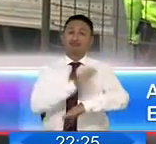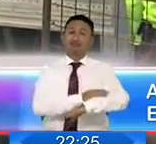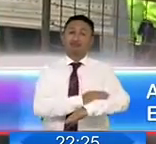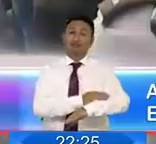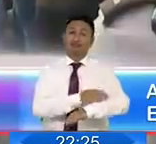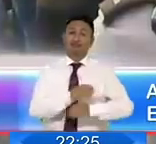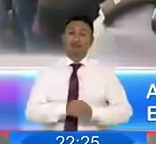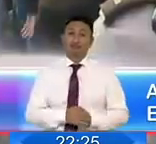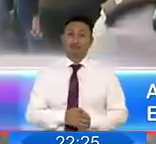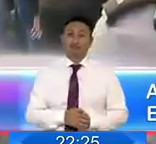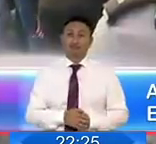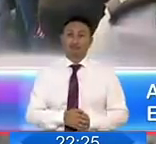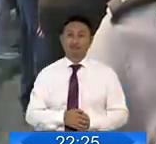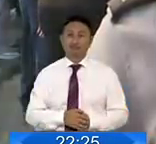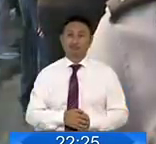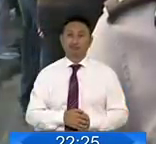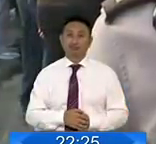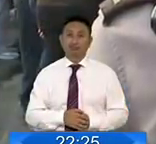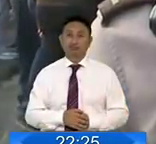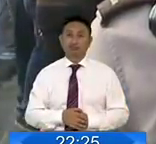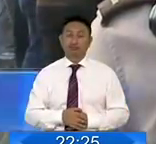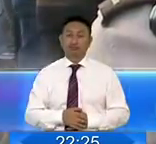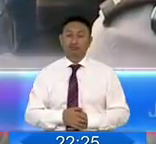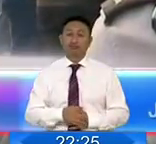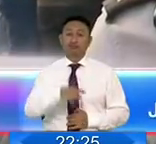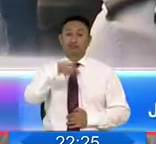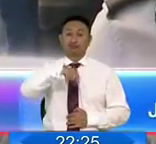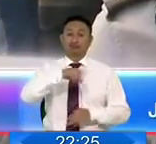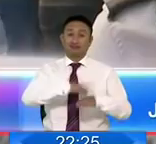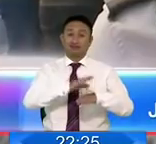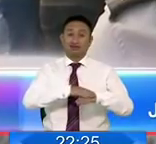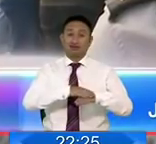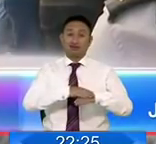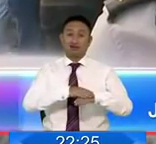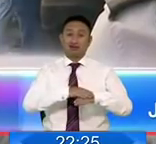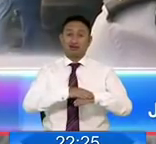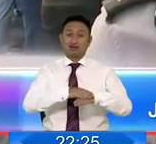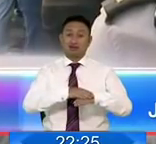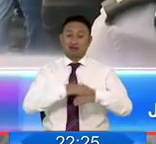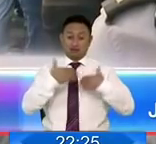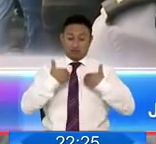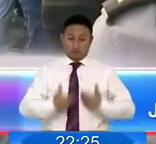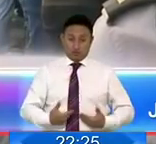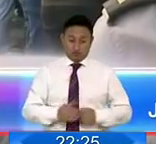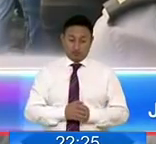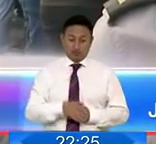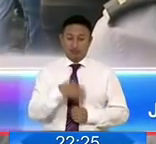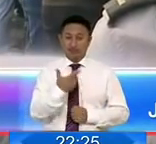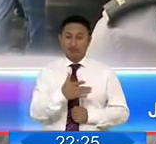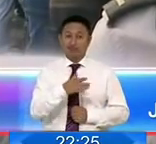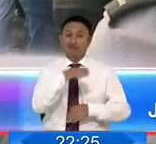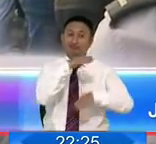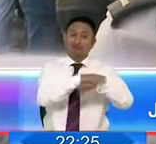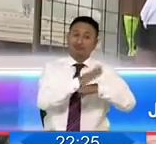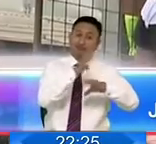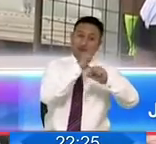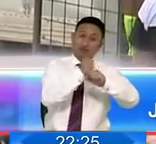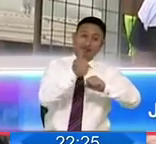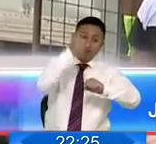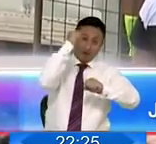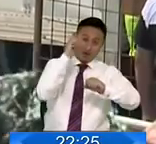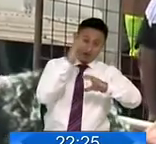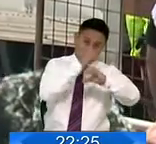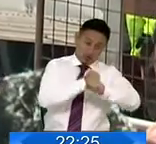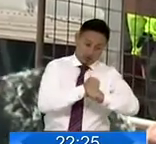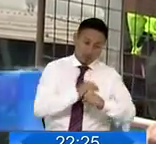anterior. La explotación en el sitio, las investigaciones correspondientes, se llega a determinar que fue en horas de la noche, en la tarde, la noche del día de ayer. El cadáver